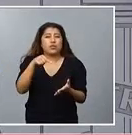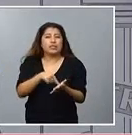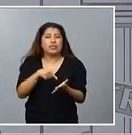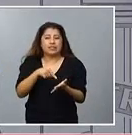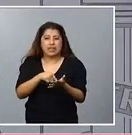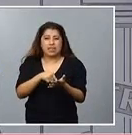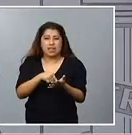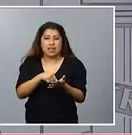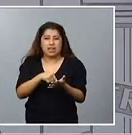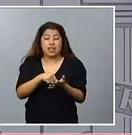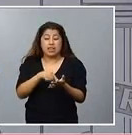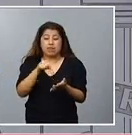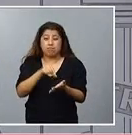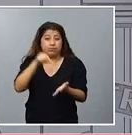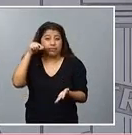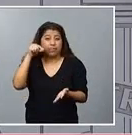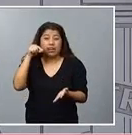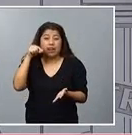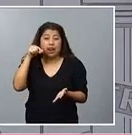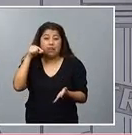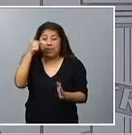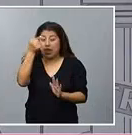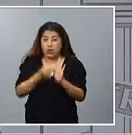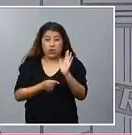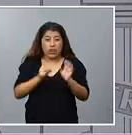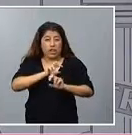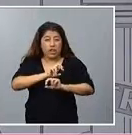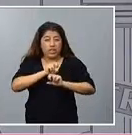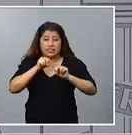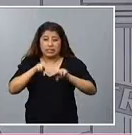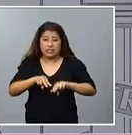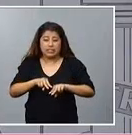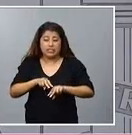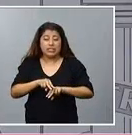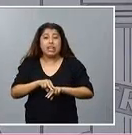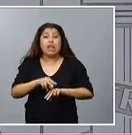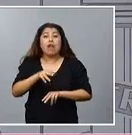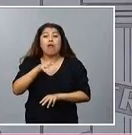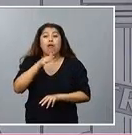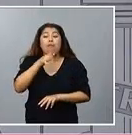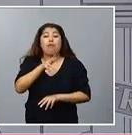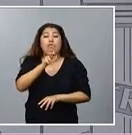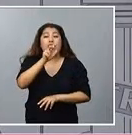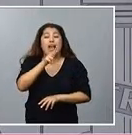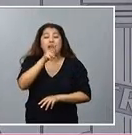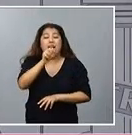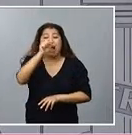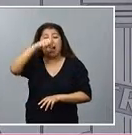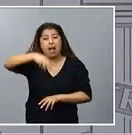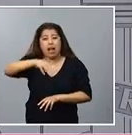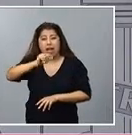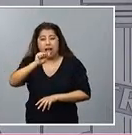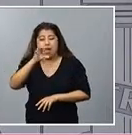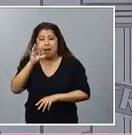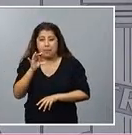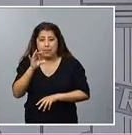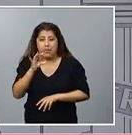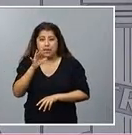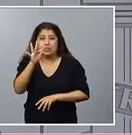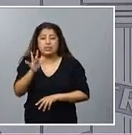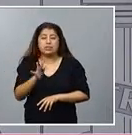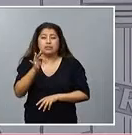liberación inmediata, sin condiciones, de todos los rehenes en poder de Hamás, incluido nuestro compatriota